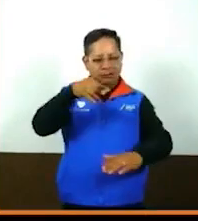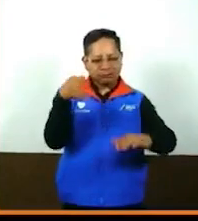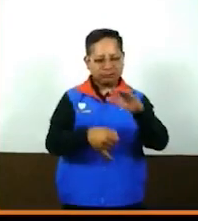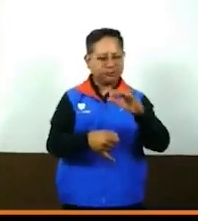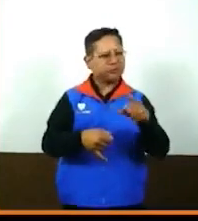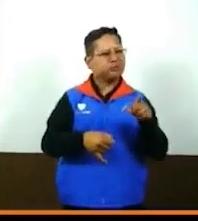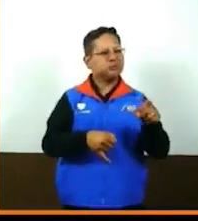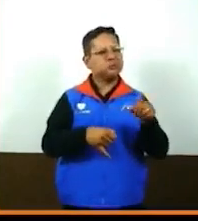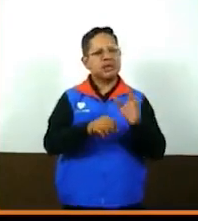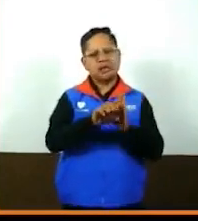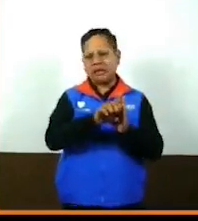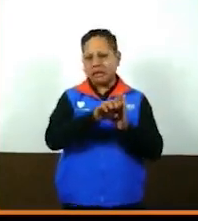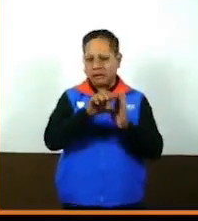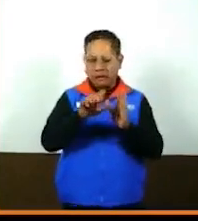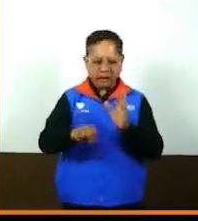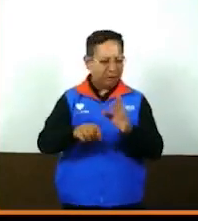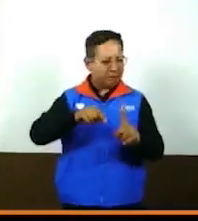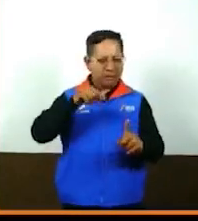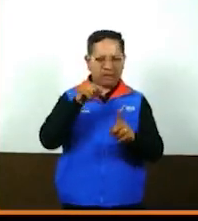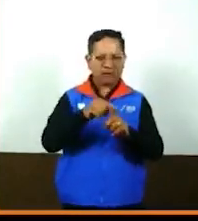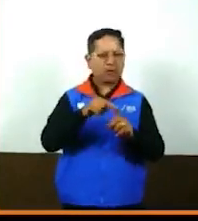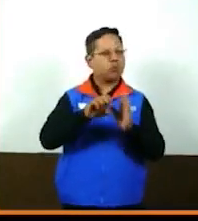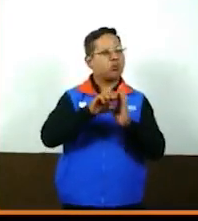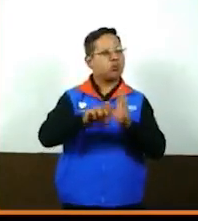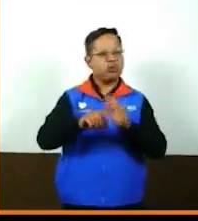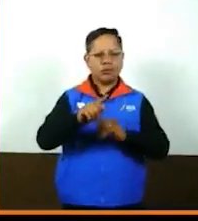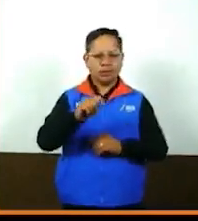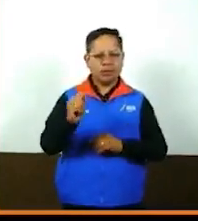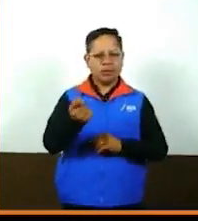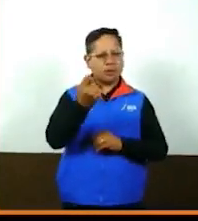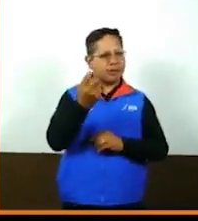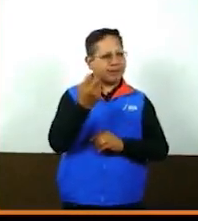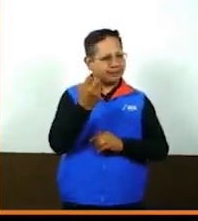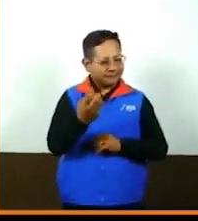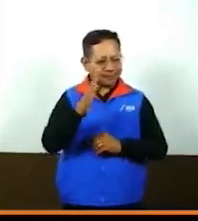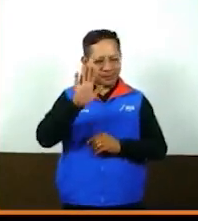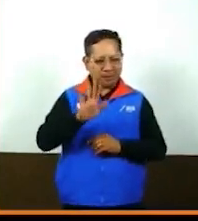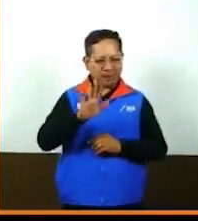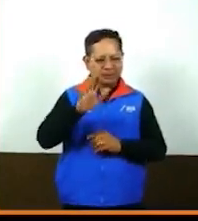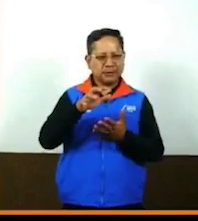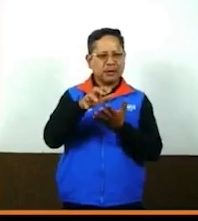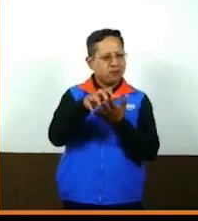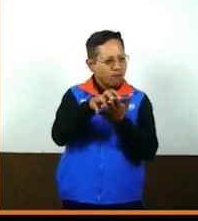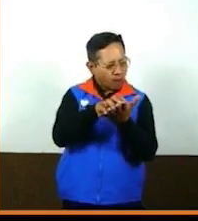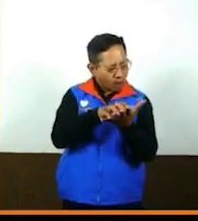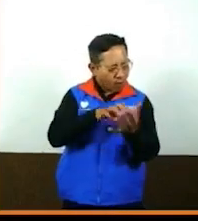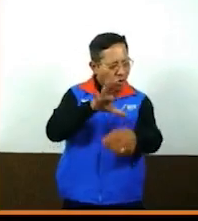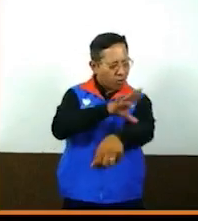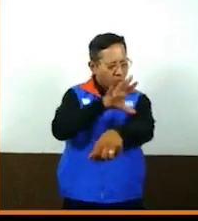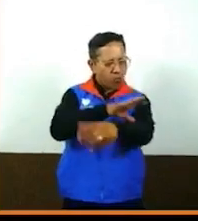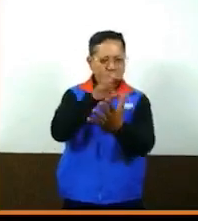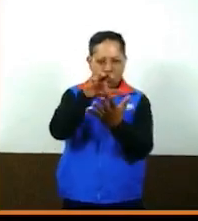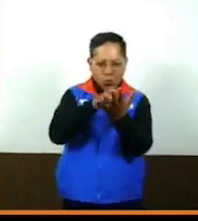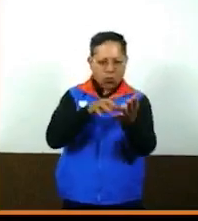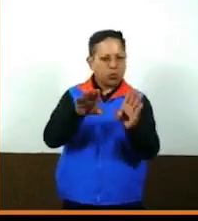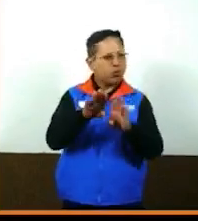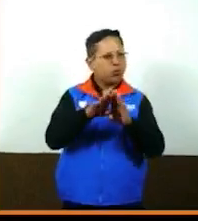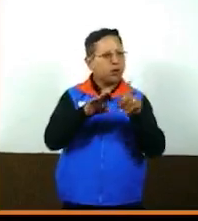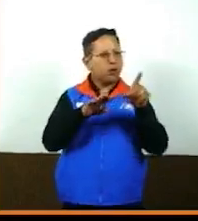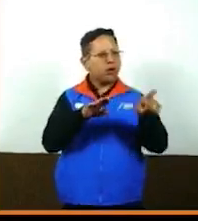nos dieras algunos ejemplos específicos de cómo la tecnología ha mejorado la eficiencia energética y la gestión en